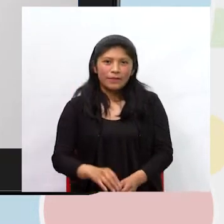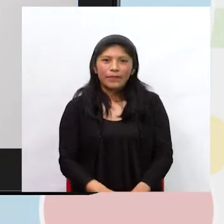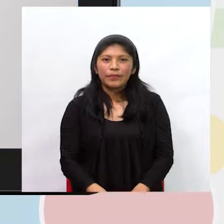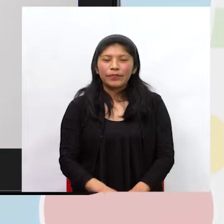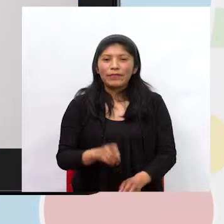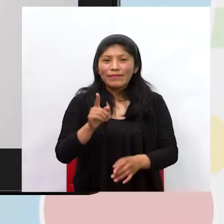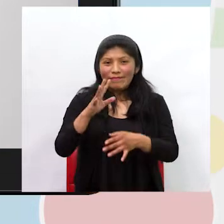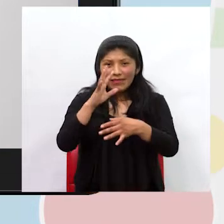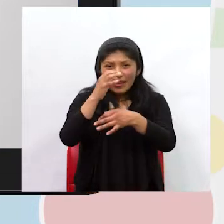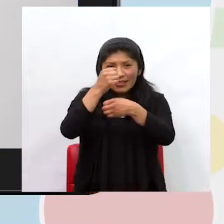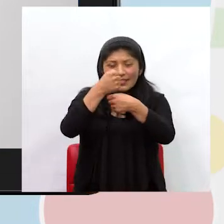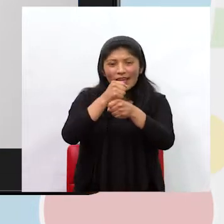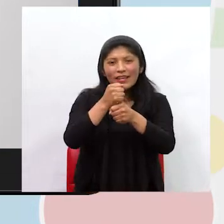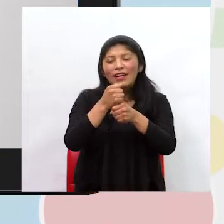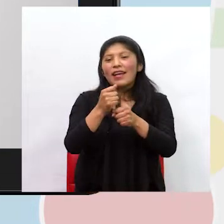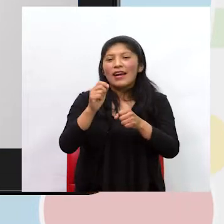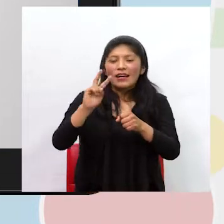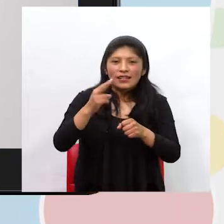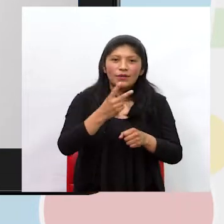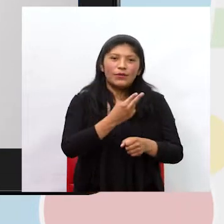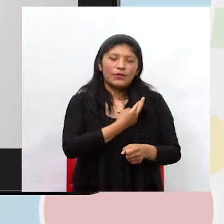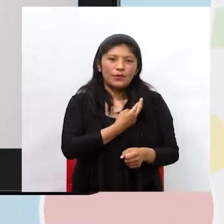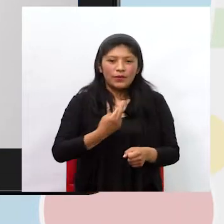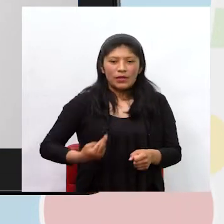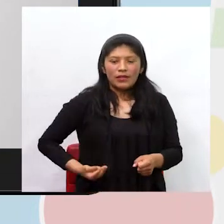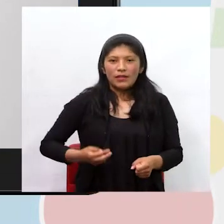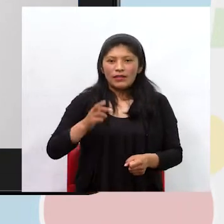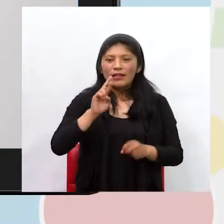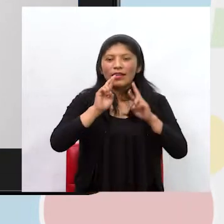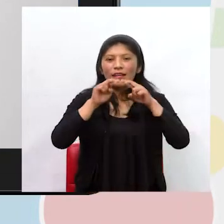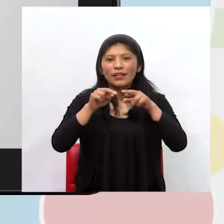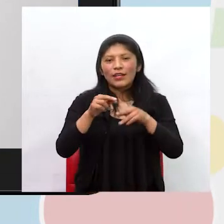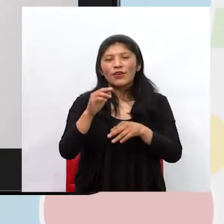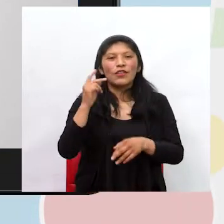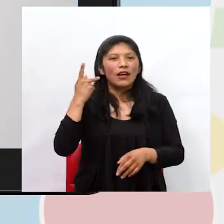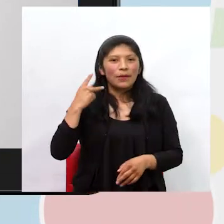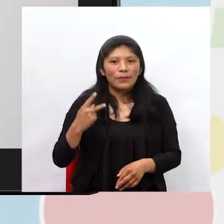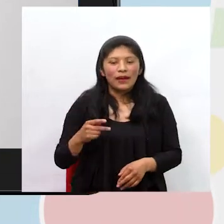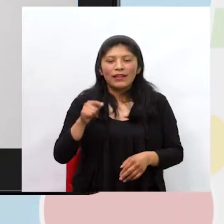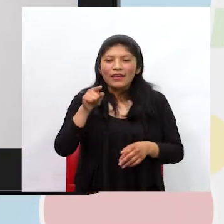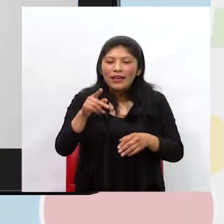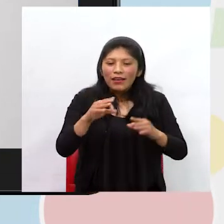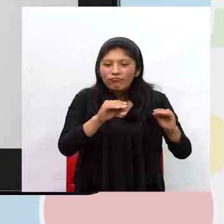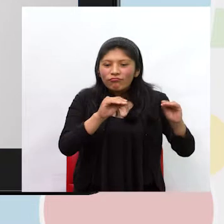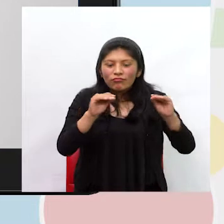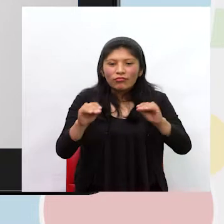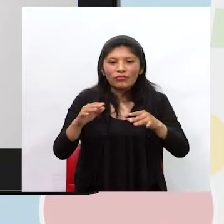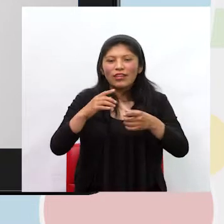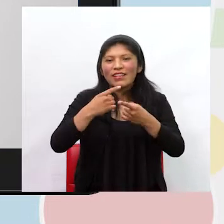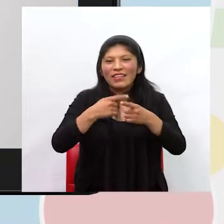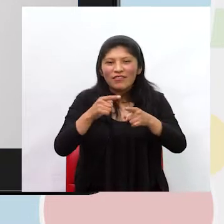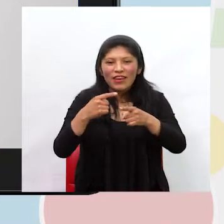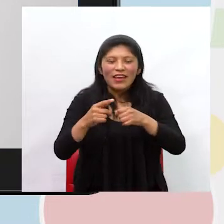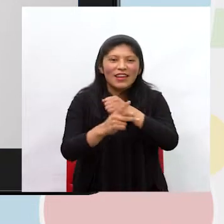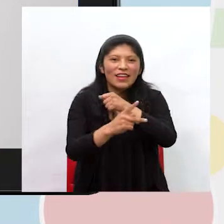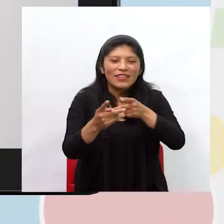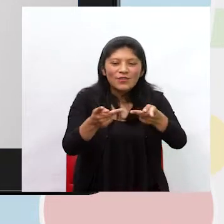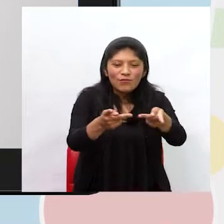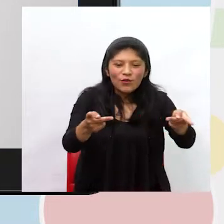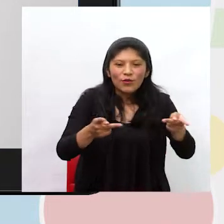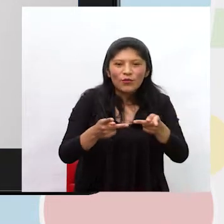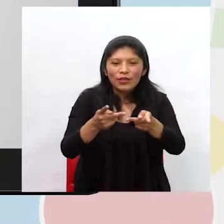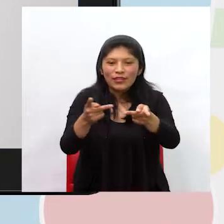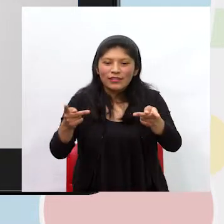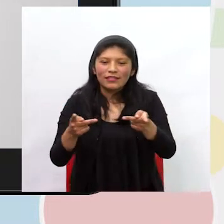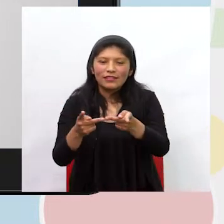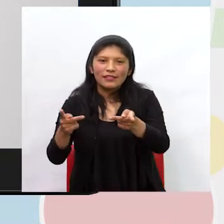1776 se crea el Virreinato del Río de la Plata, que cubrió las provincias de